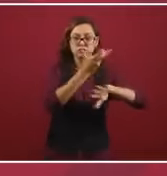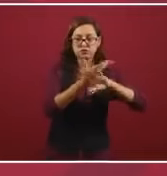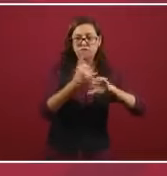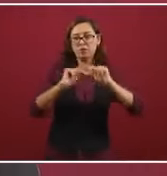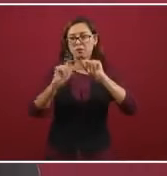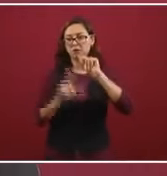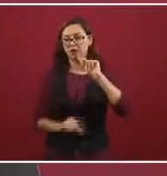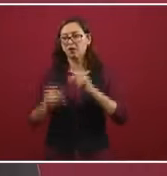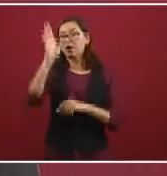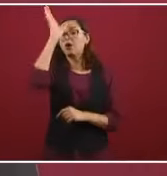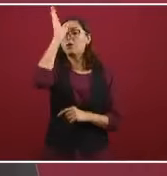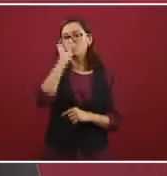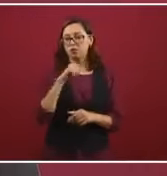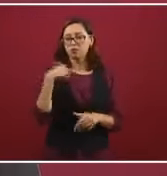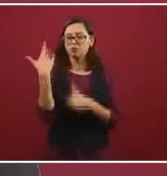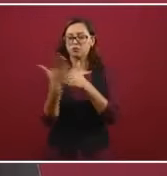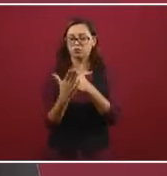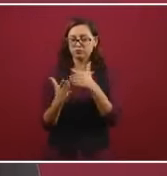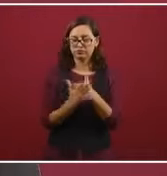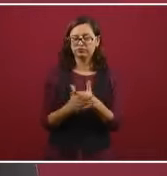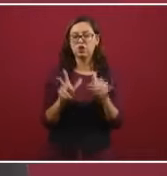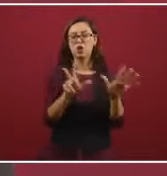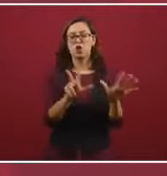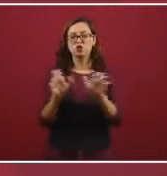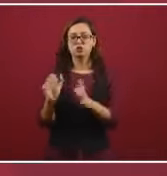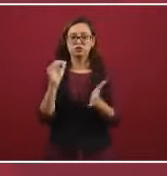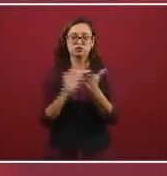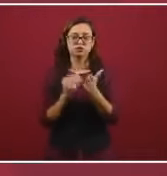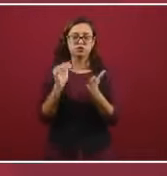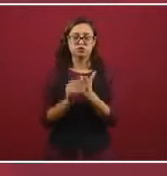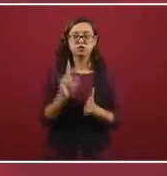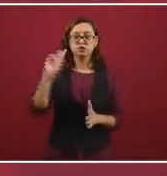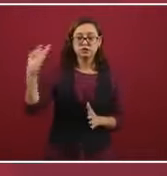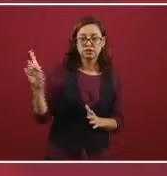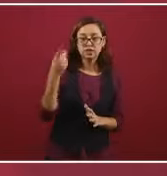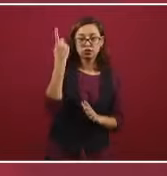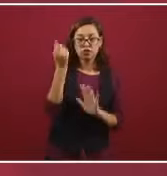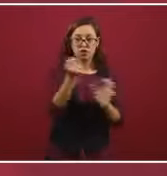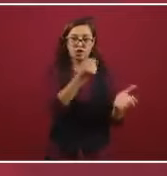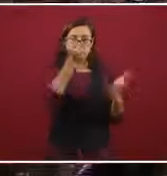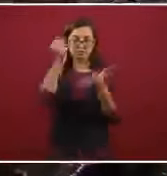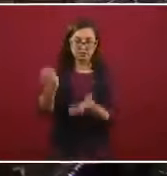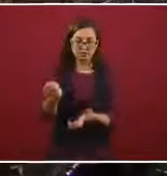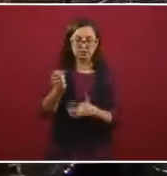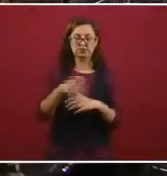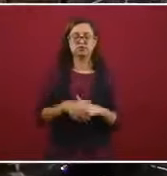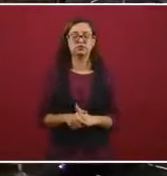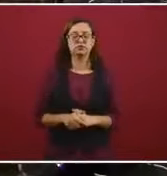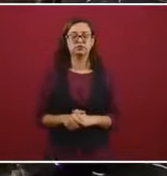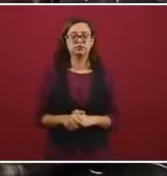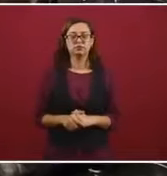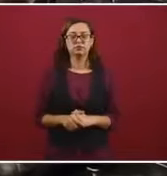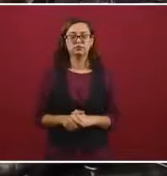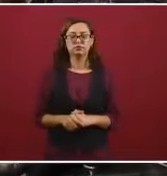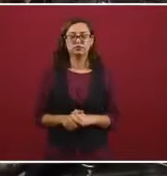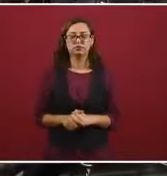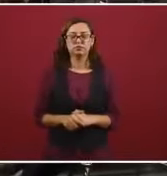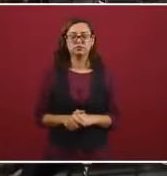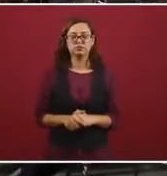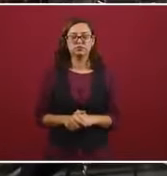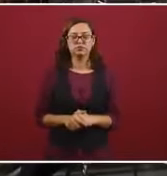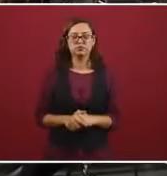Unidos por 800 millones de dólares de inversión, son cartas de intención, y